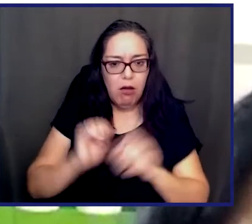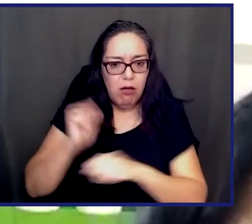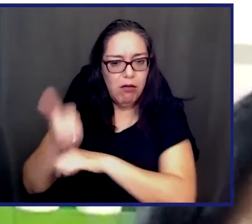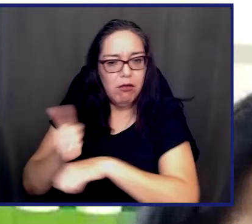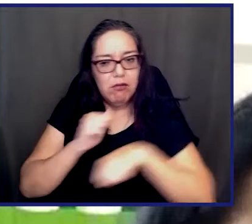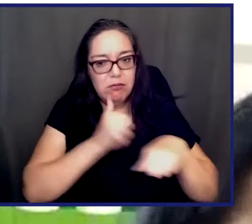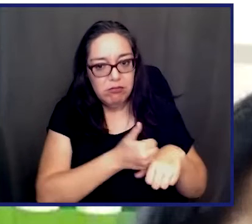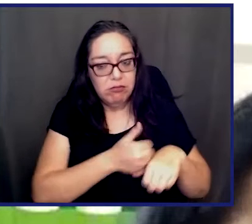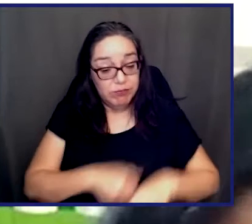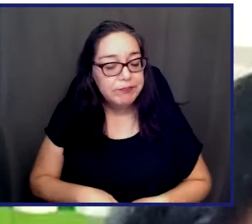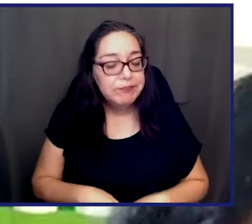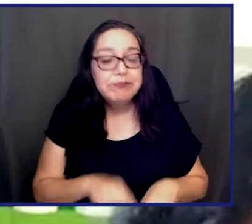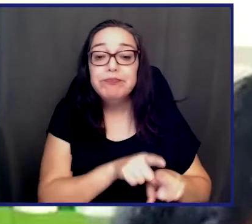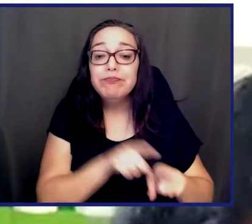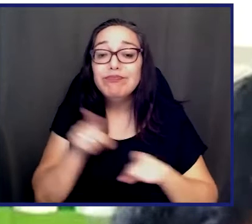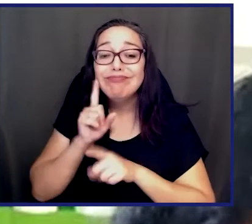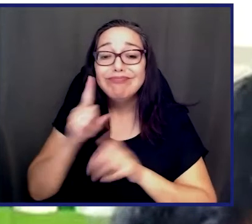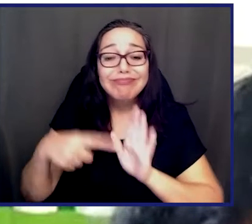también